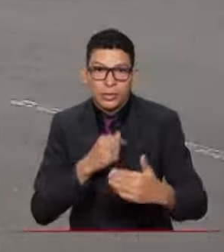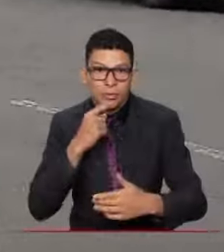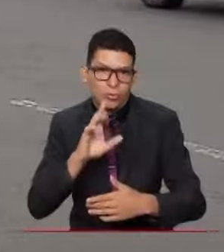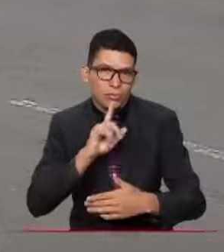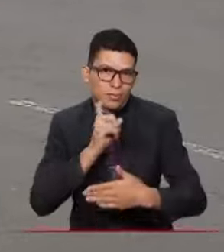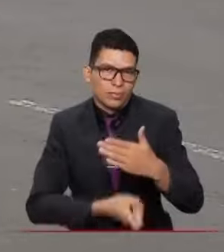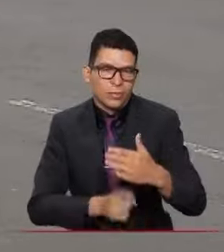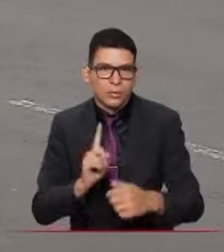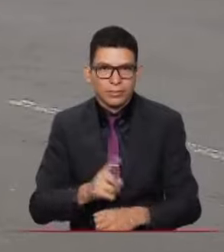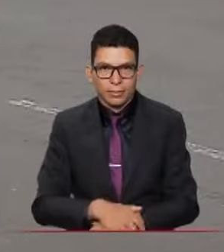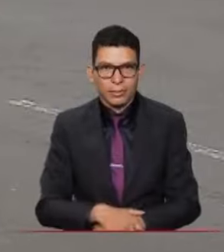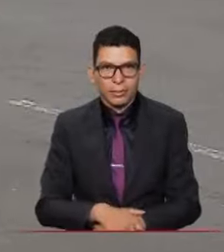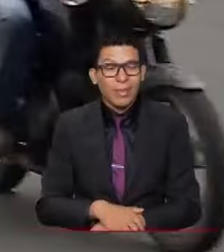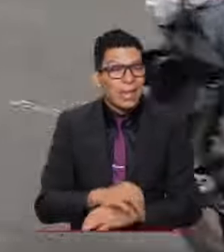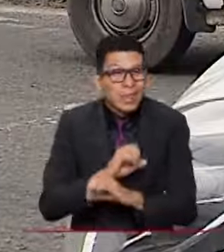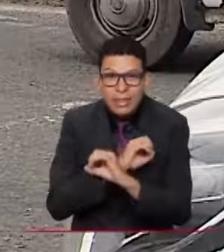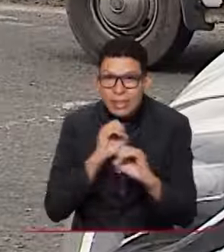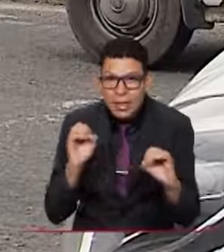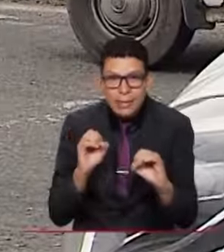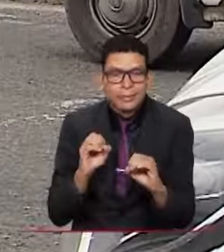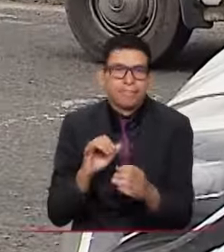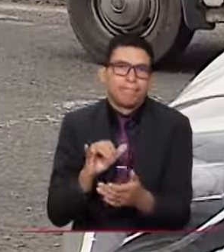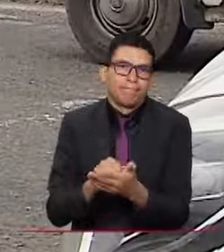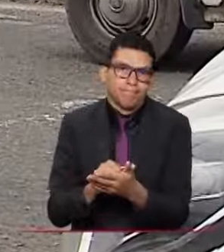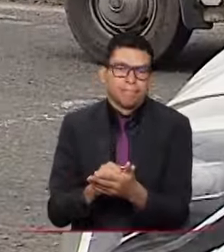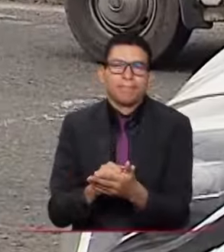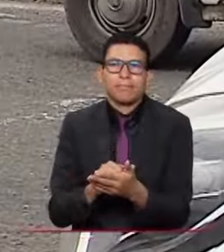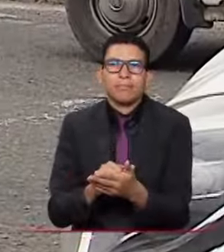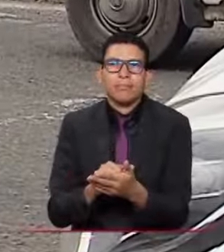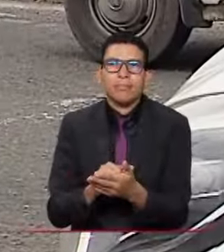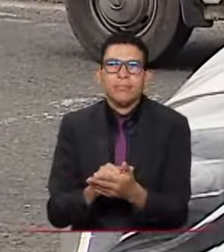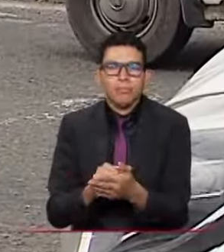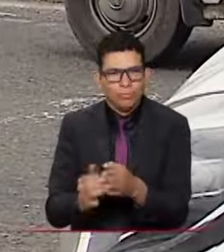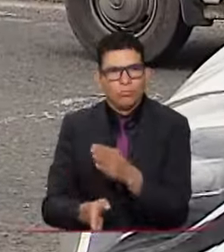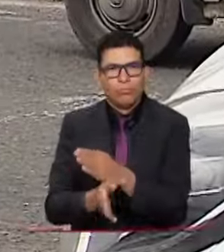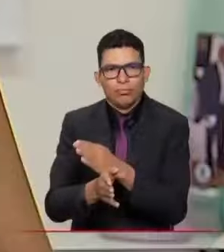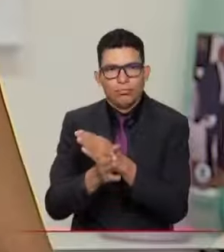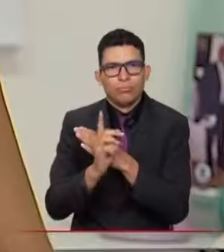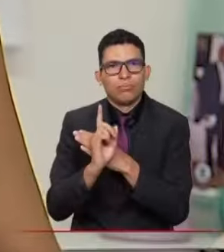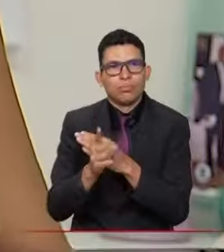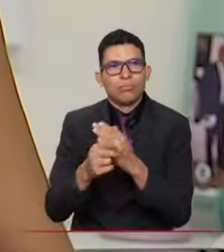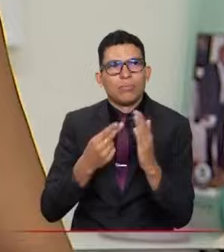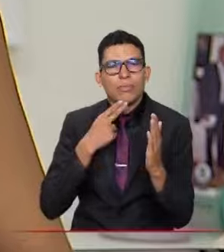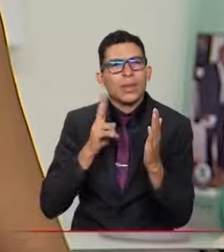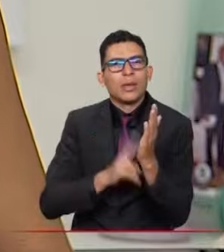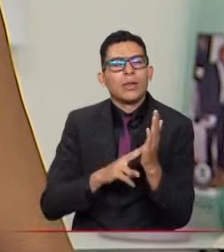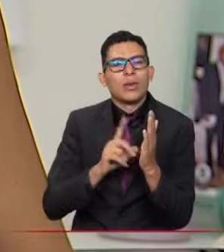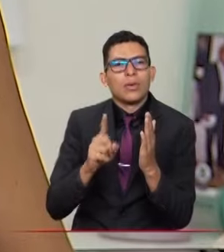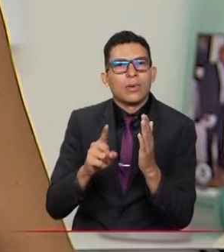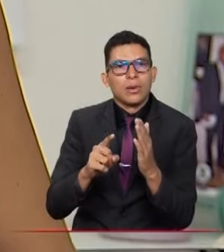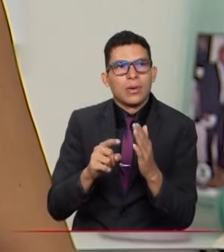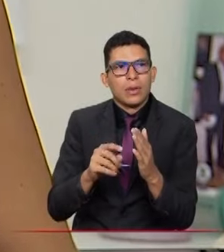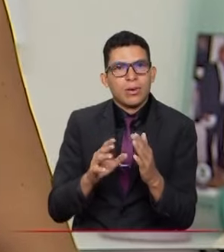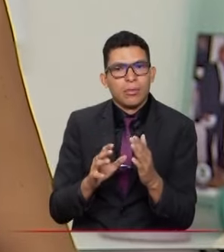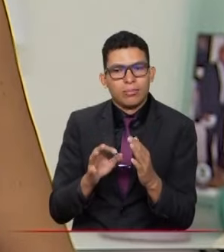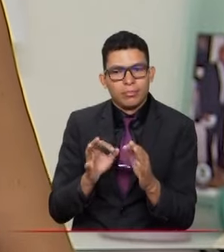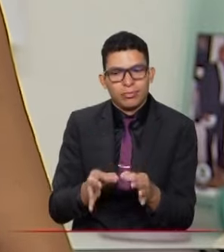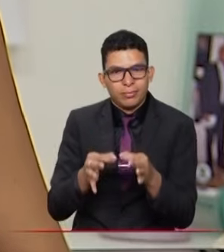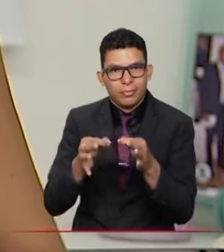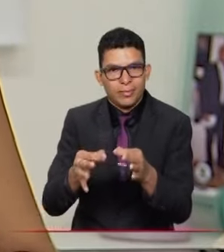tributario si no se acoge a este pues se continúa con un documento que se llama emplazamiento para